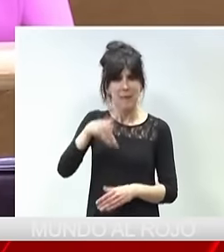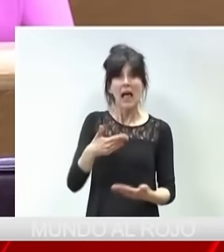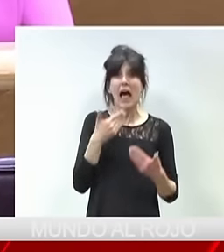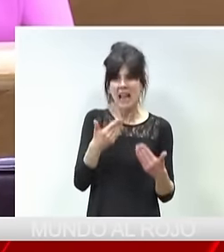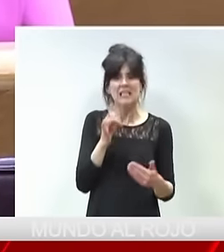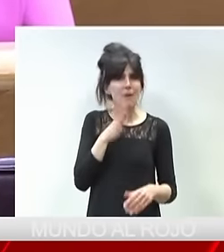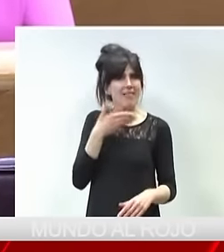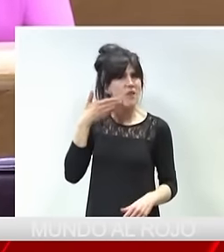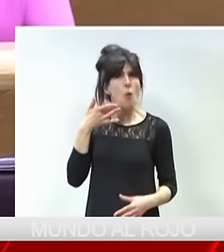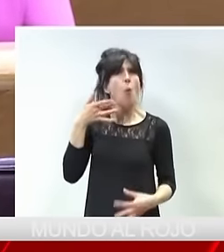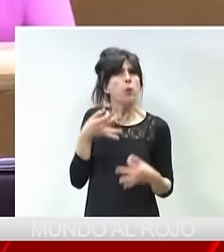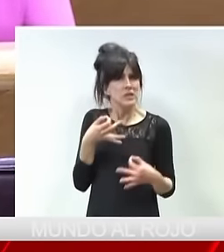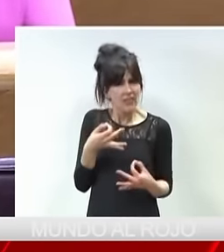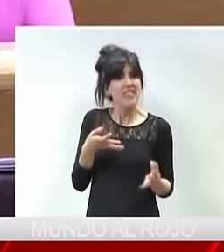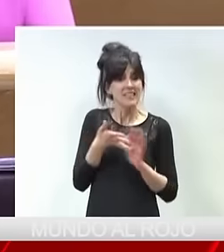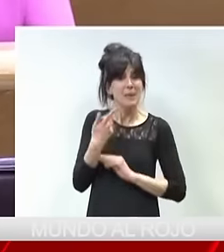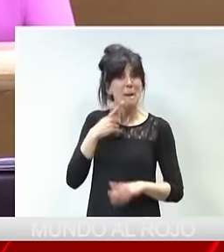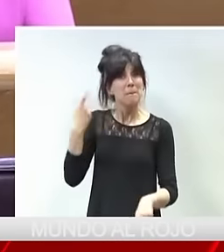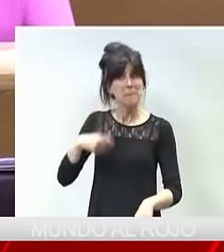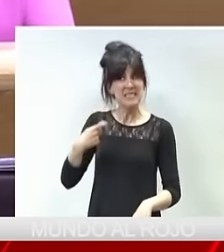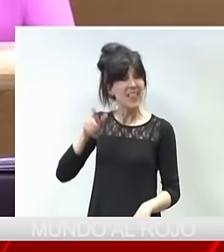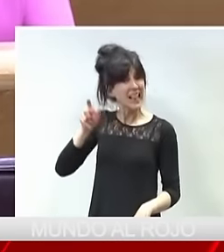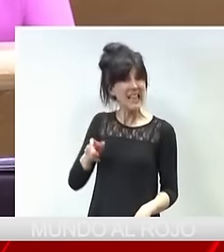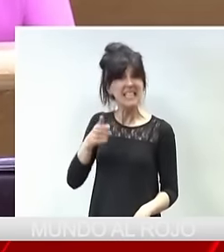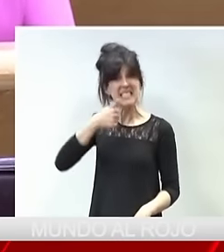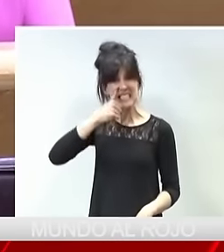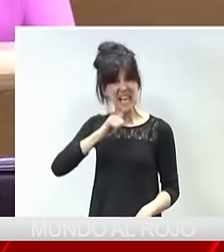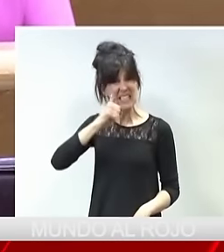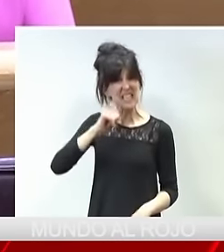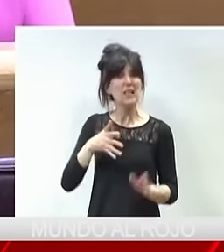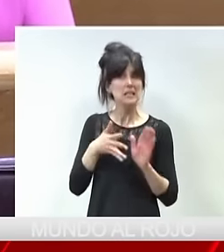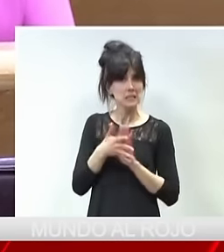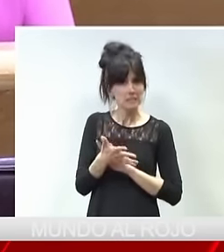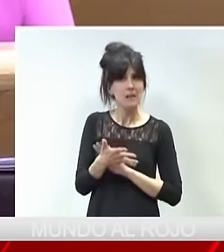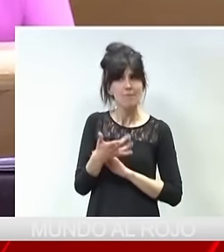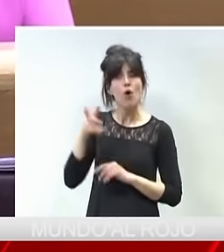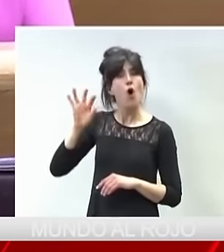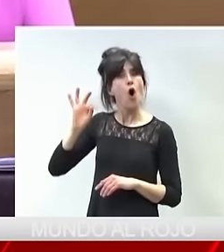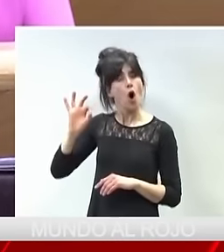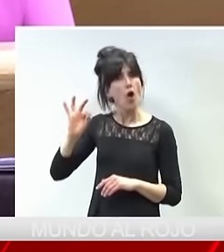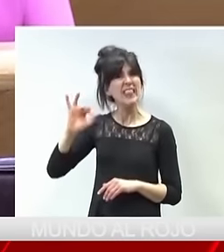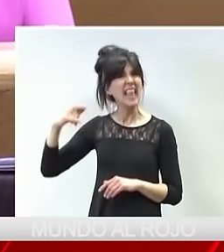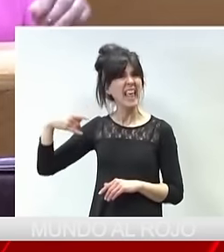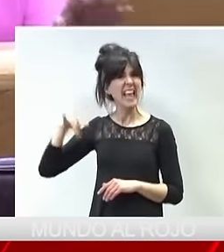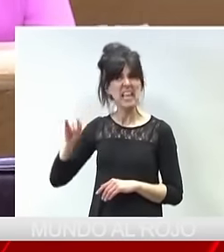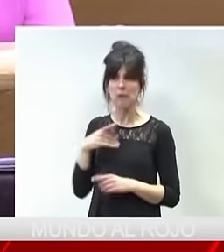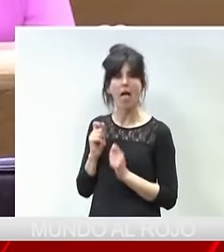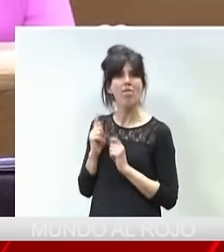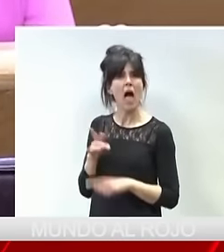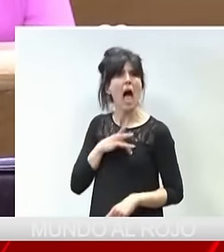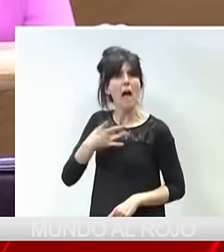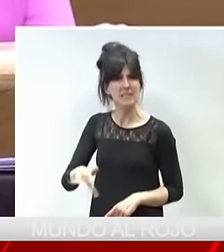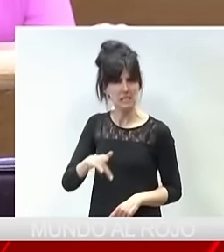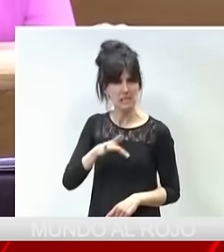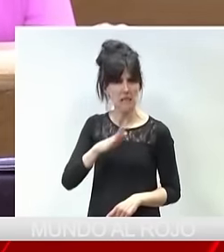Justicia, nos hemos enterado de que el presidente Sánchez ha concedido a Otegi una amnistía